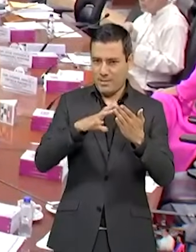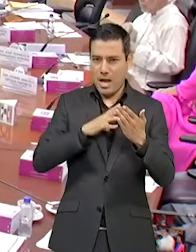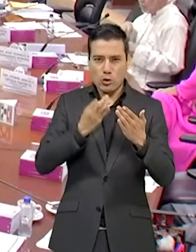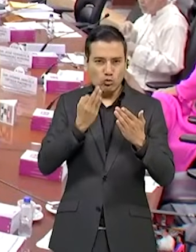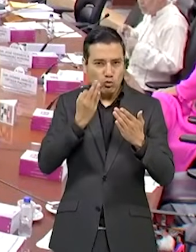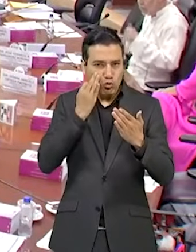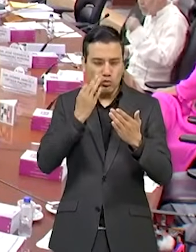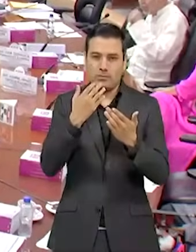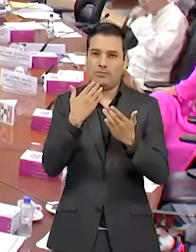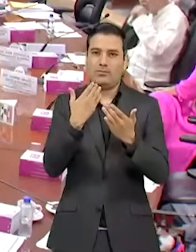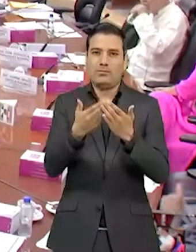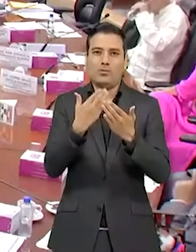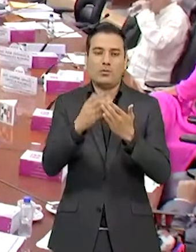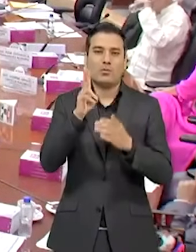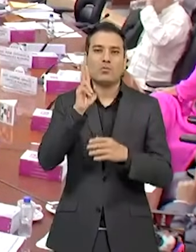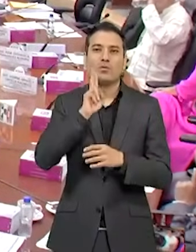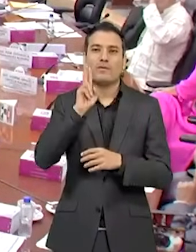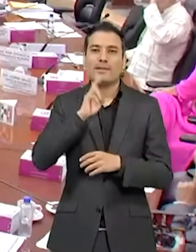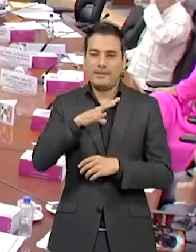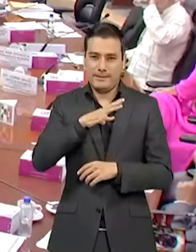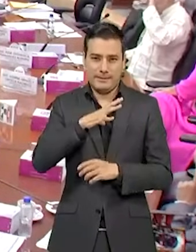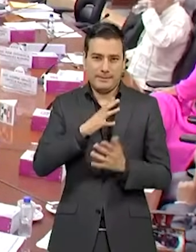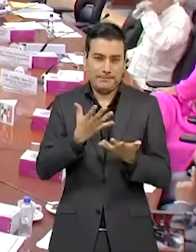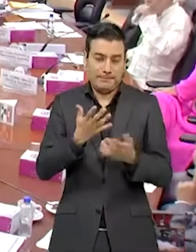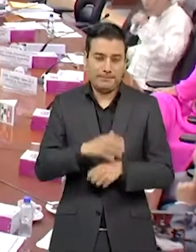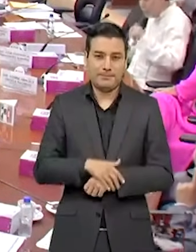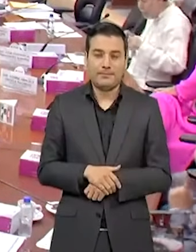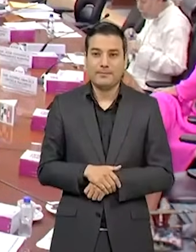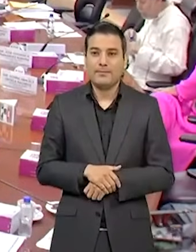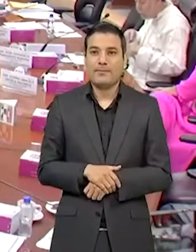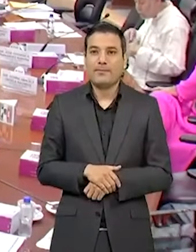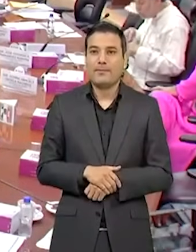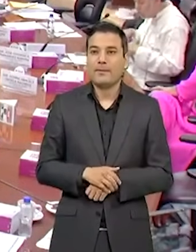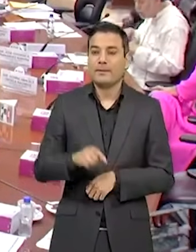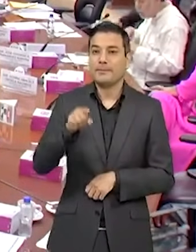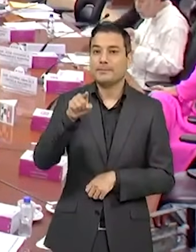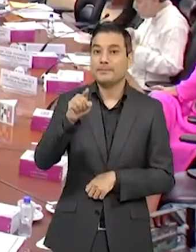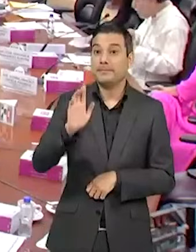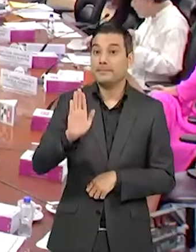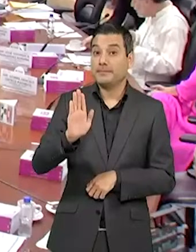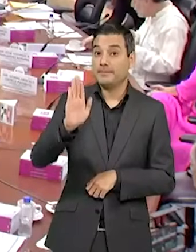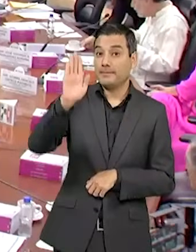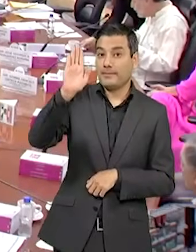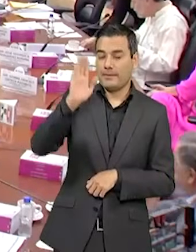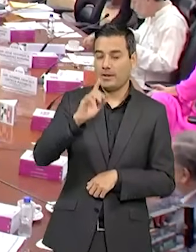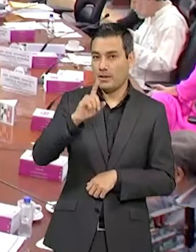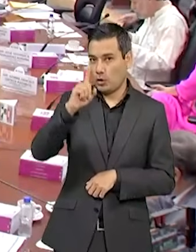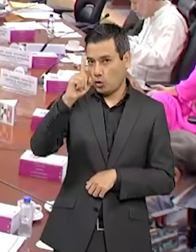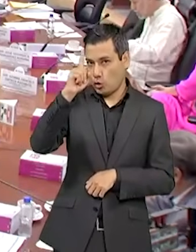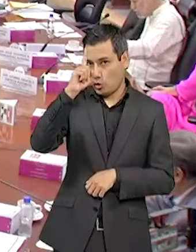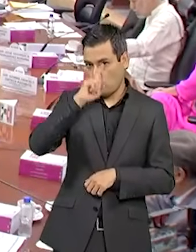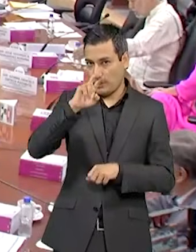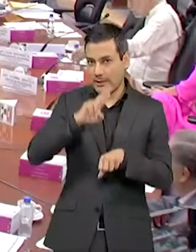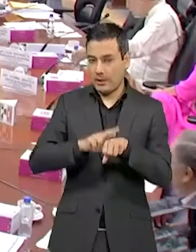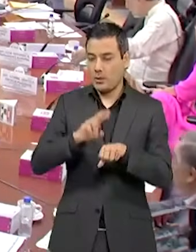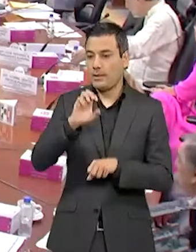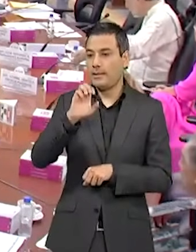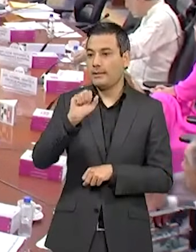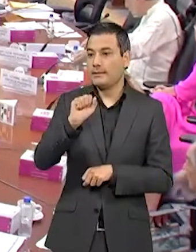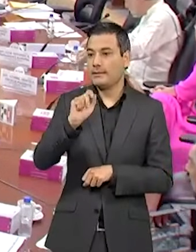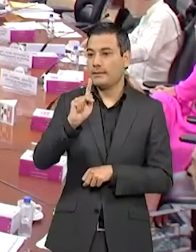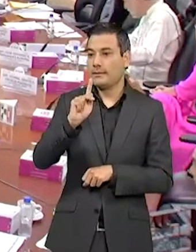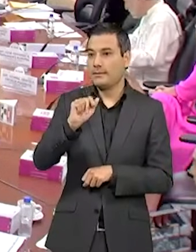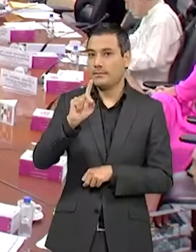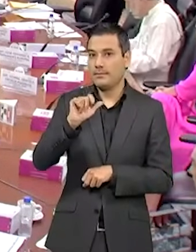Muchas gracias por su intervención, diputado. Ha solicitado el uso de la palabra el consejero Uki Vespadas. Adelante, consejero. Me